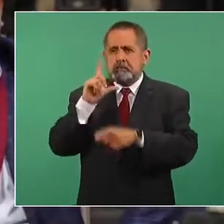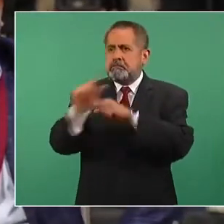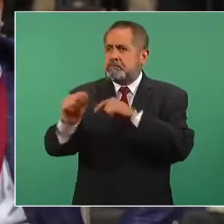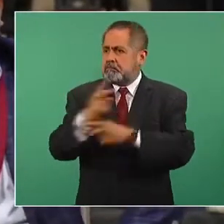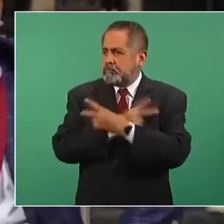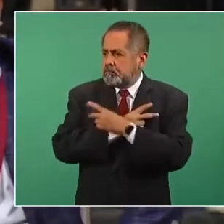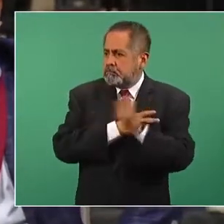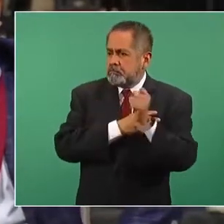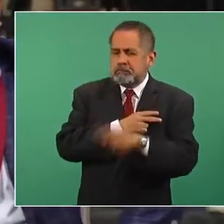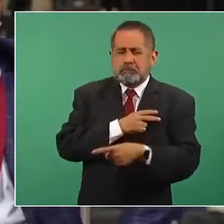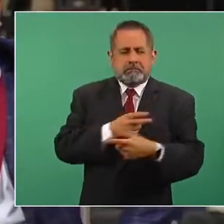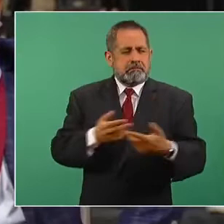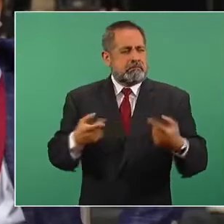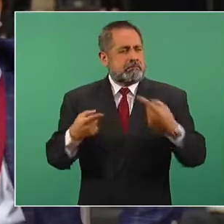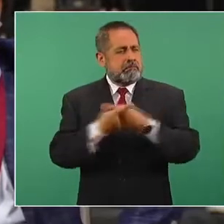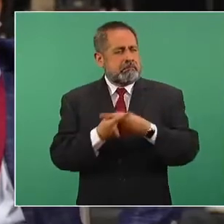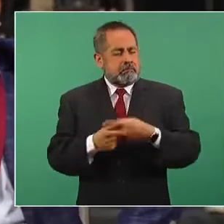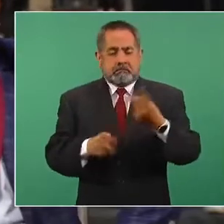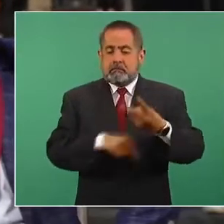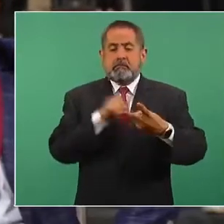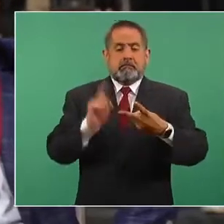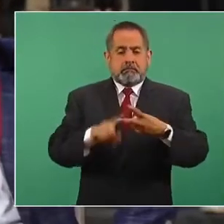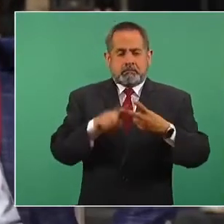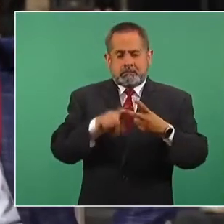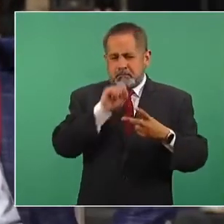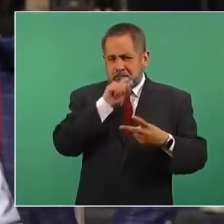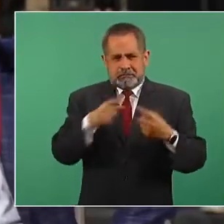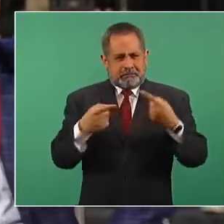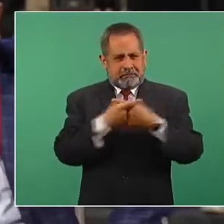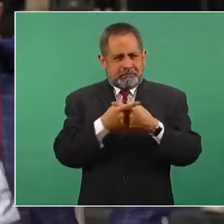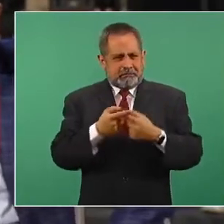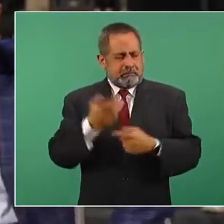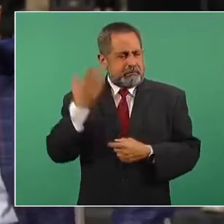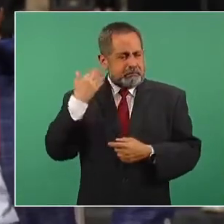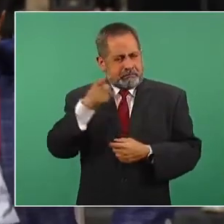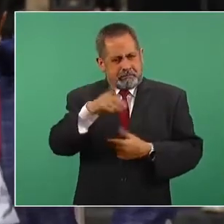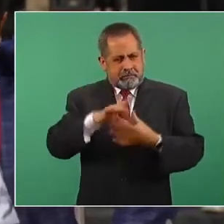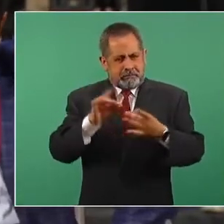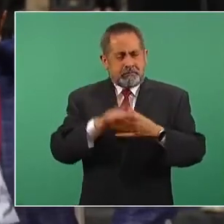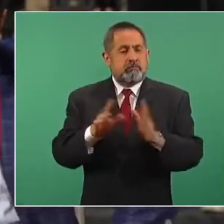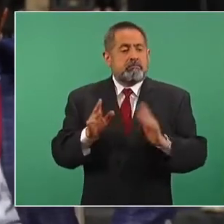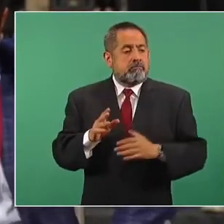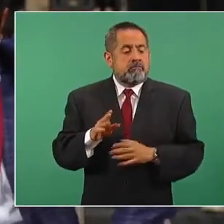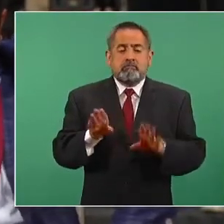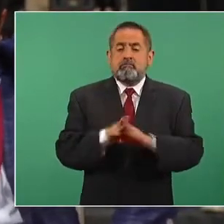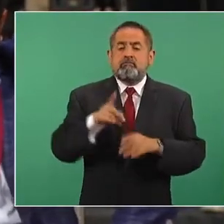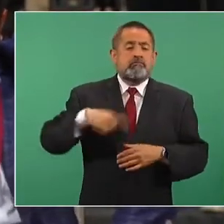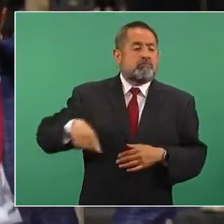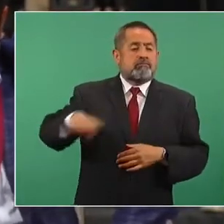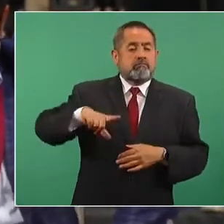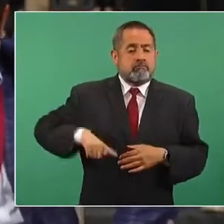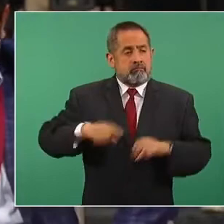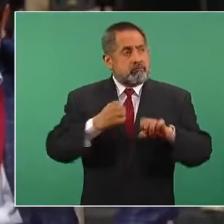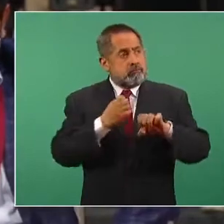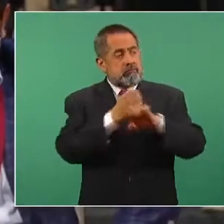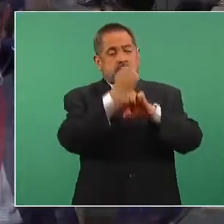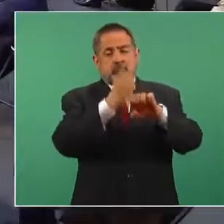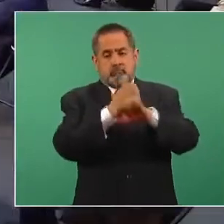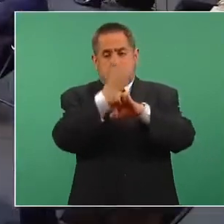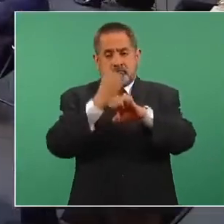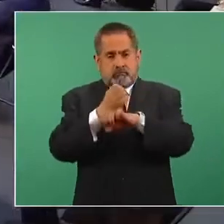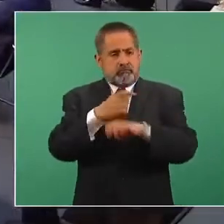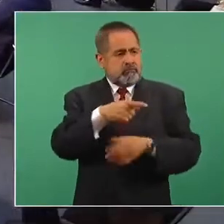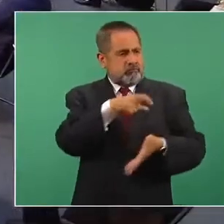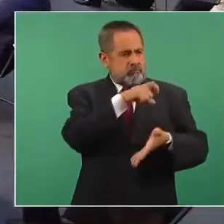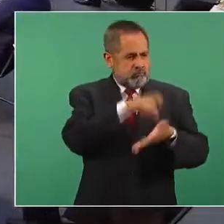o en también una que pudiera ser también contradicción a lo que usted había mencionado de permitir a los gobiernos estatales que pudieran adquirir